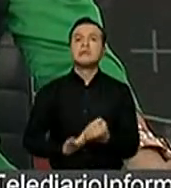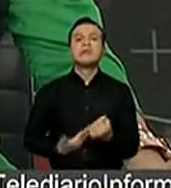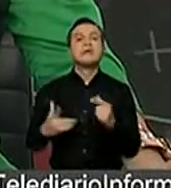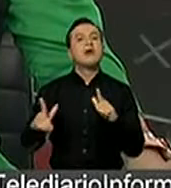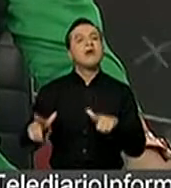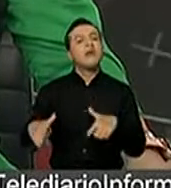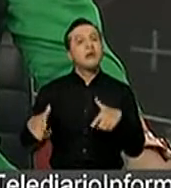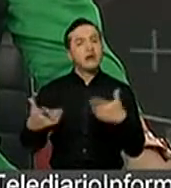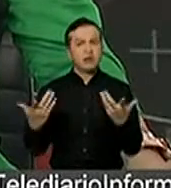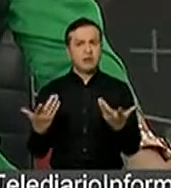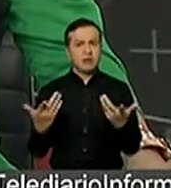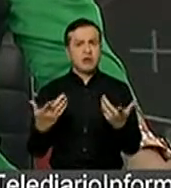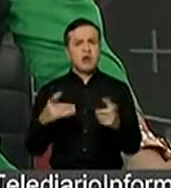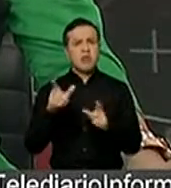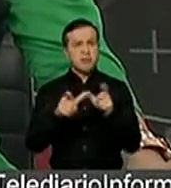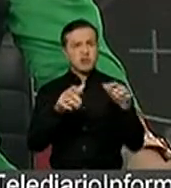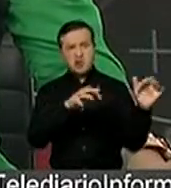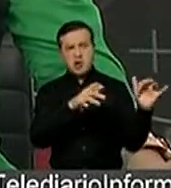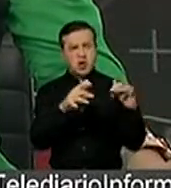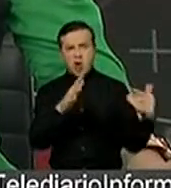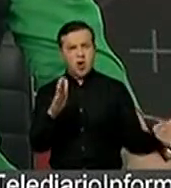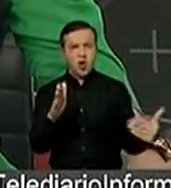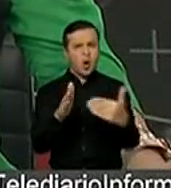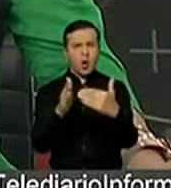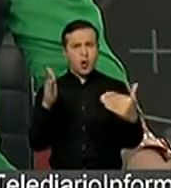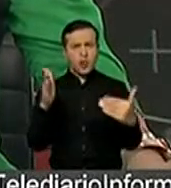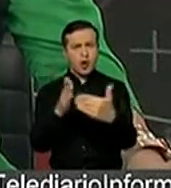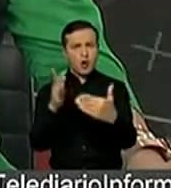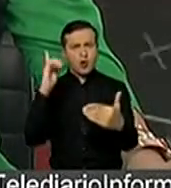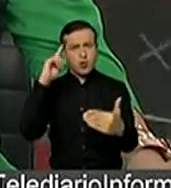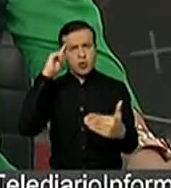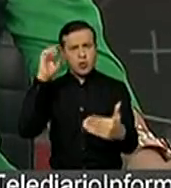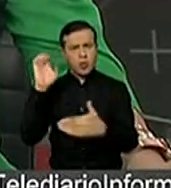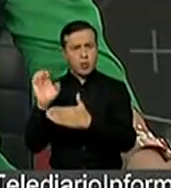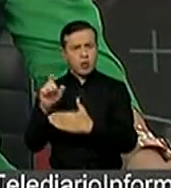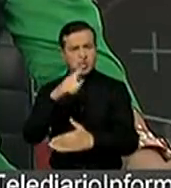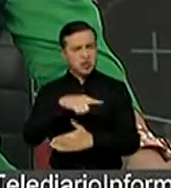que consideran intentos desestabilizadores al gobierno de Ecuador.